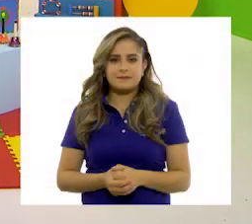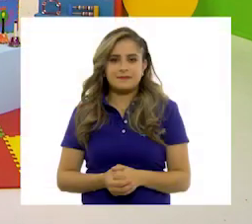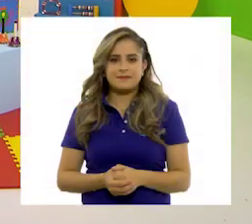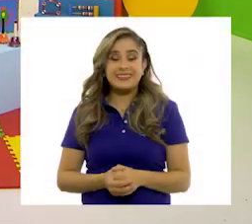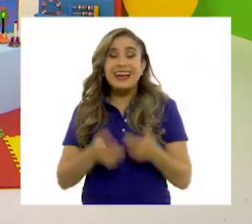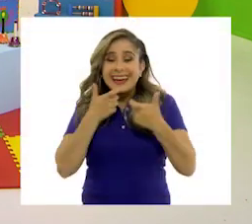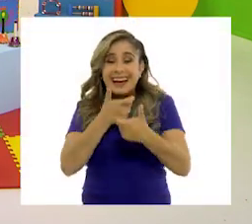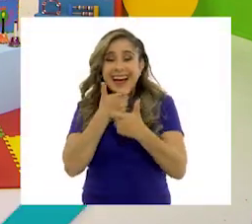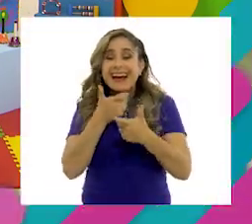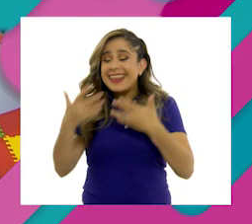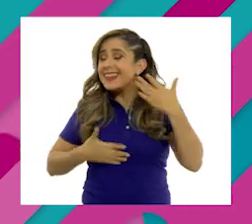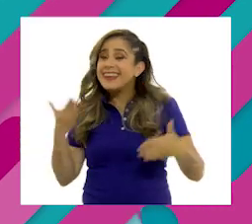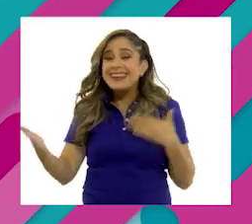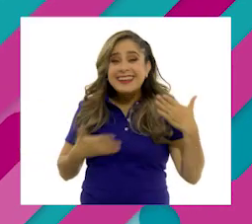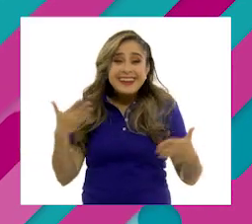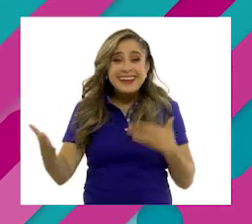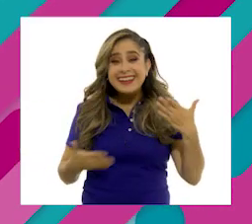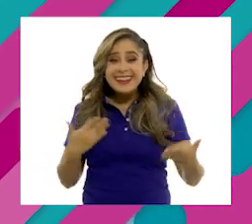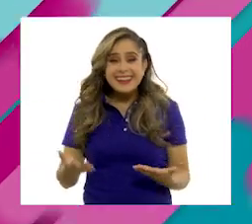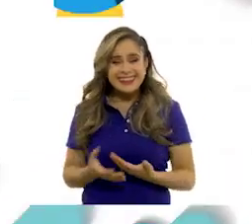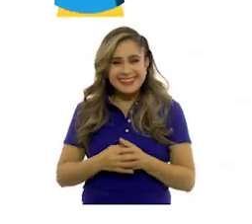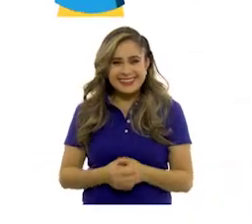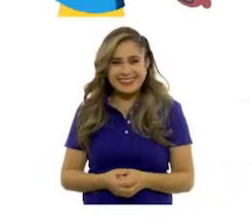¡Qué divertido!